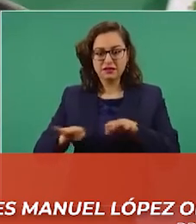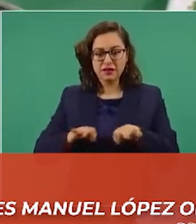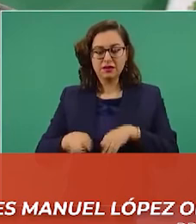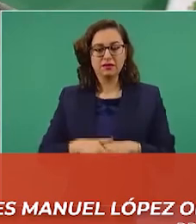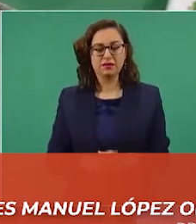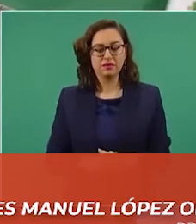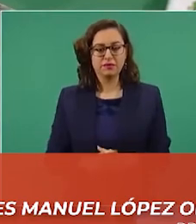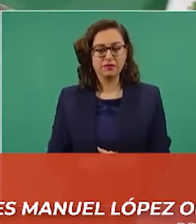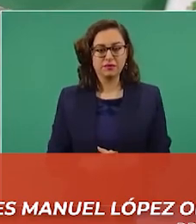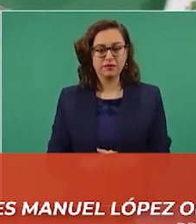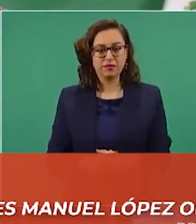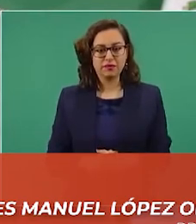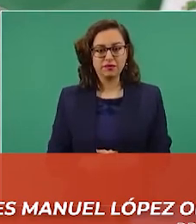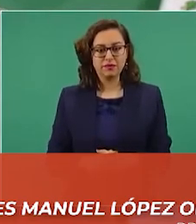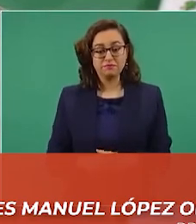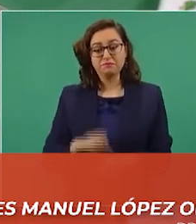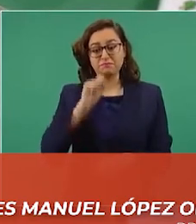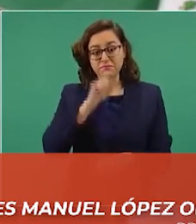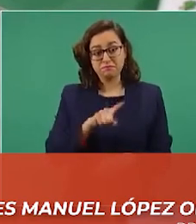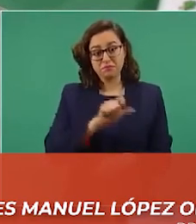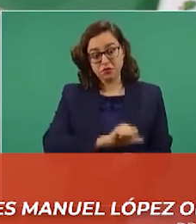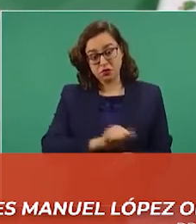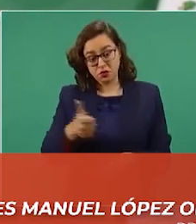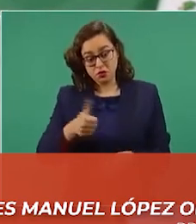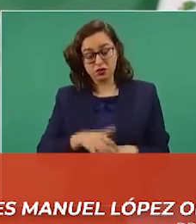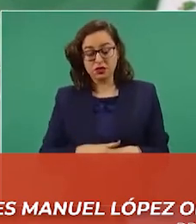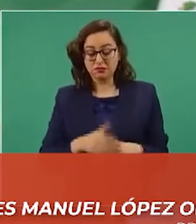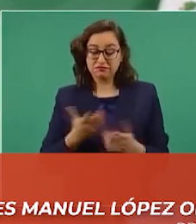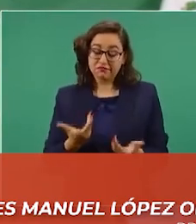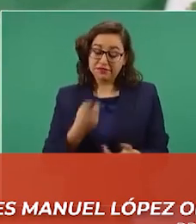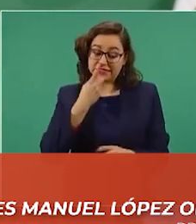Y voy a decir otra cosa que le va a molestar mucho a los